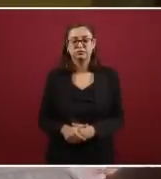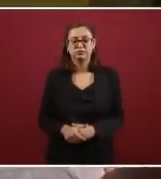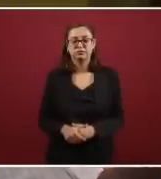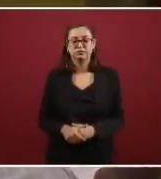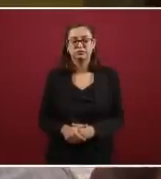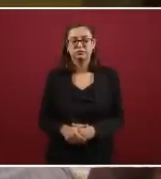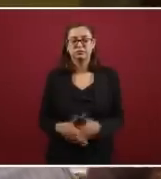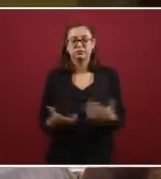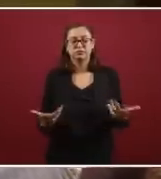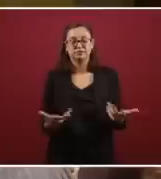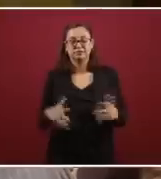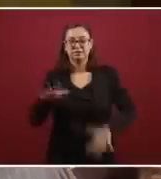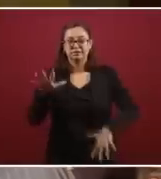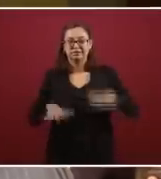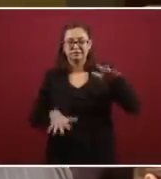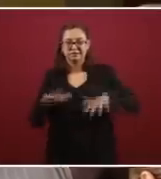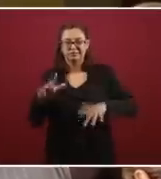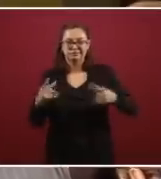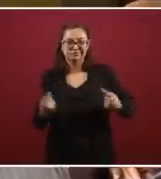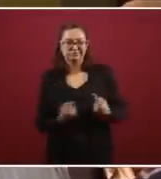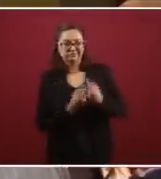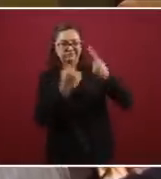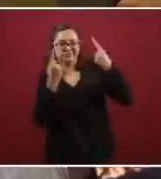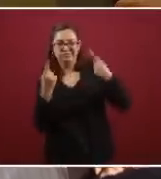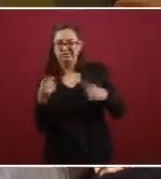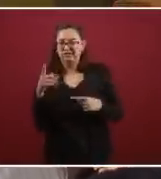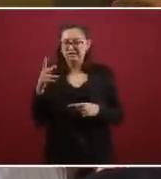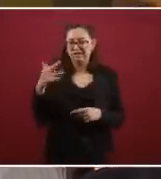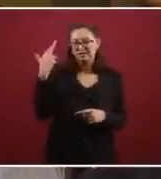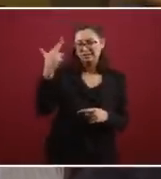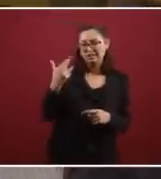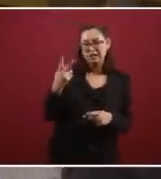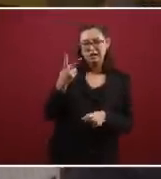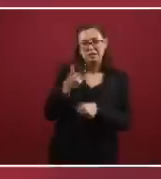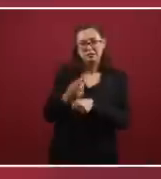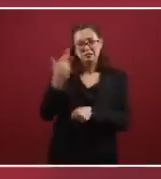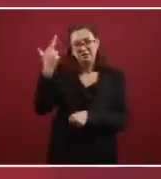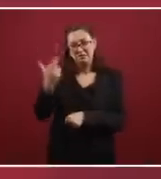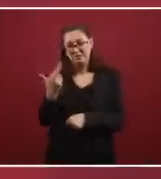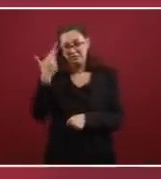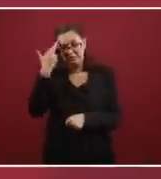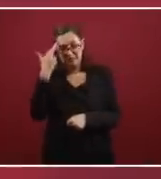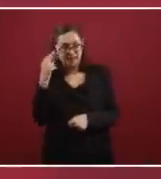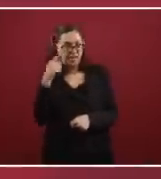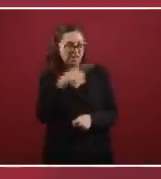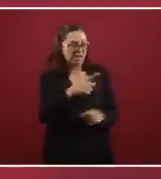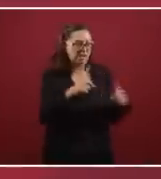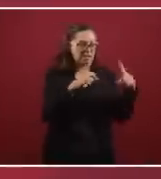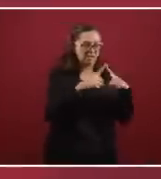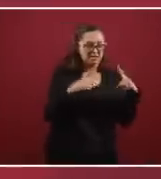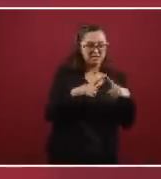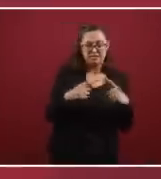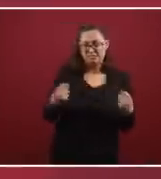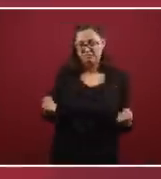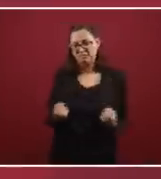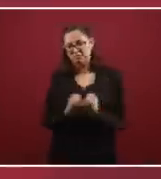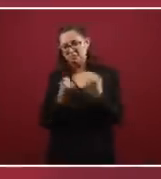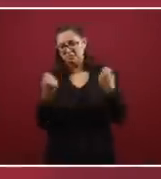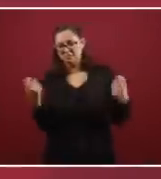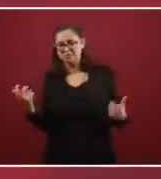encargados de la iglesia y se enfrentaban. Una vez se quemó el palacio